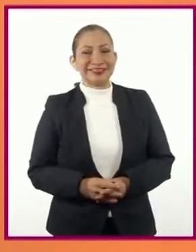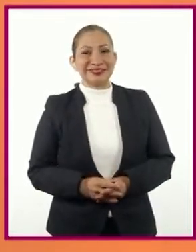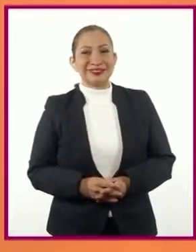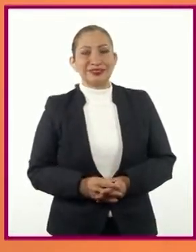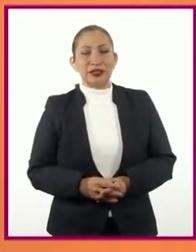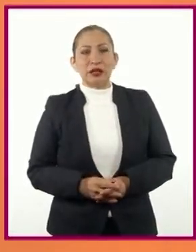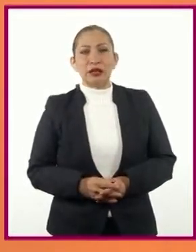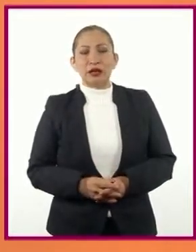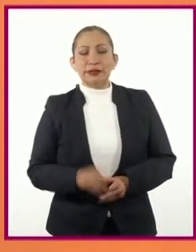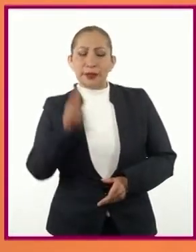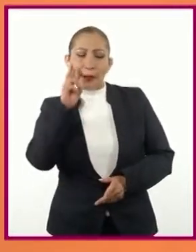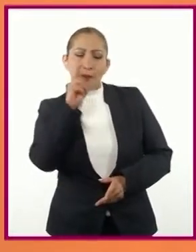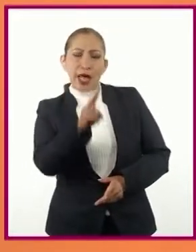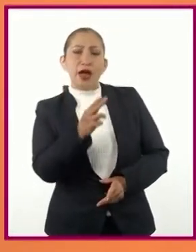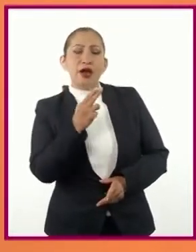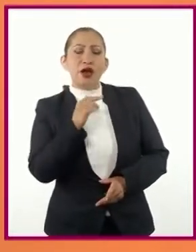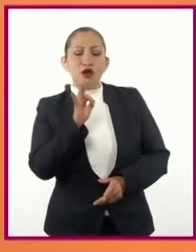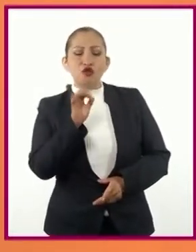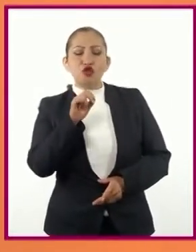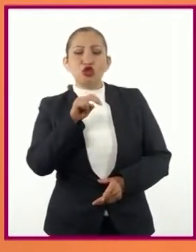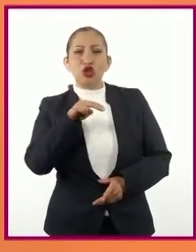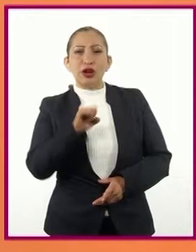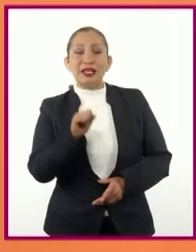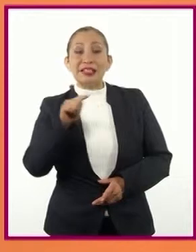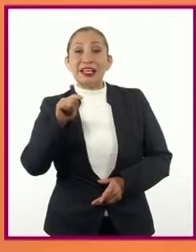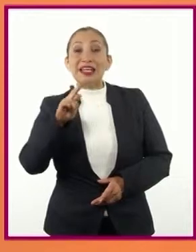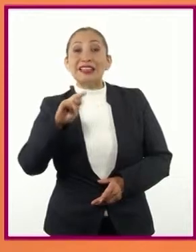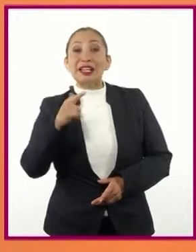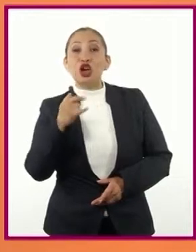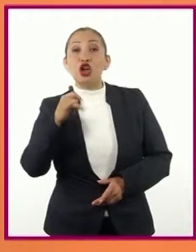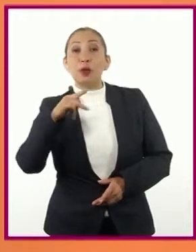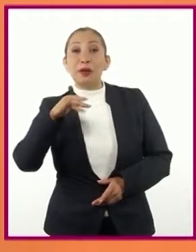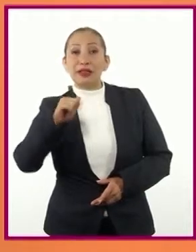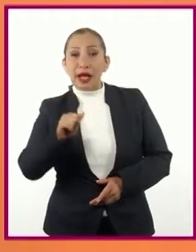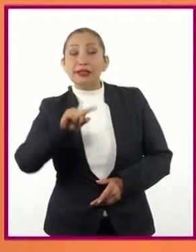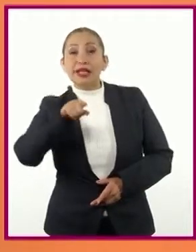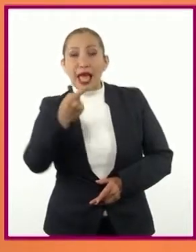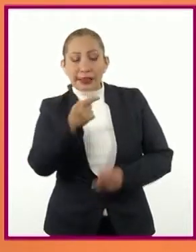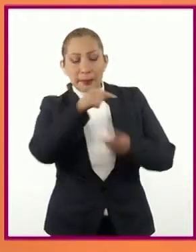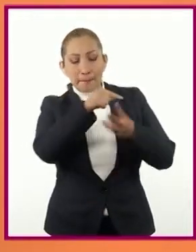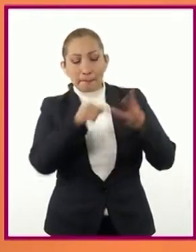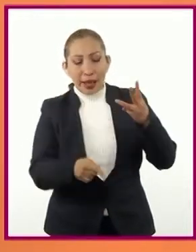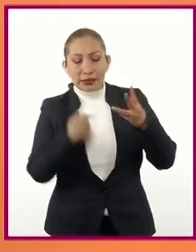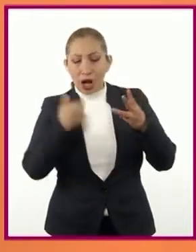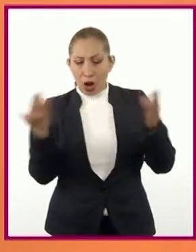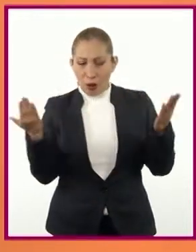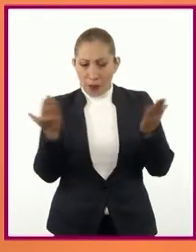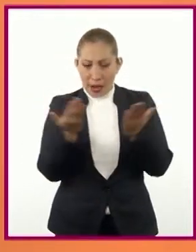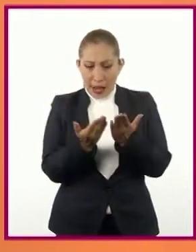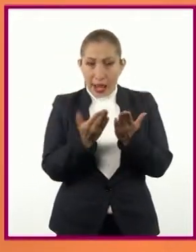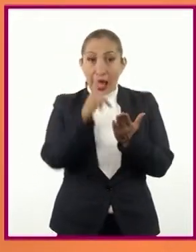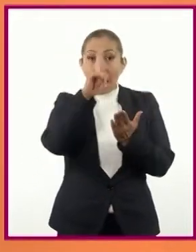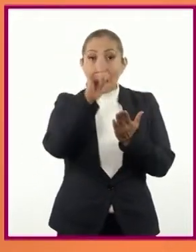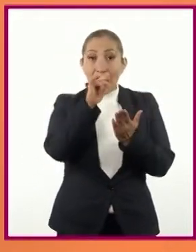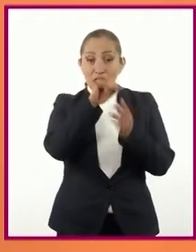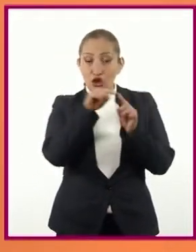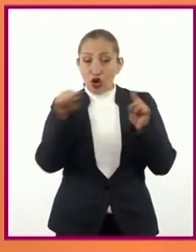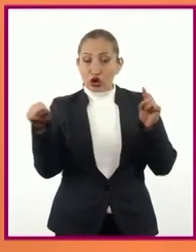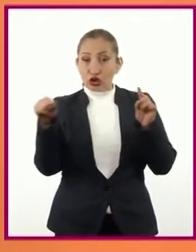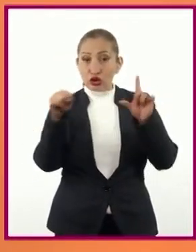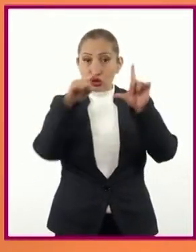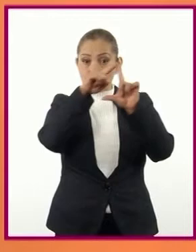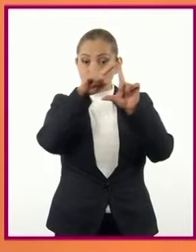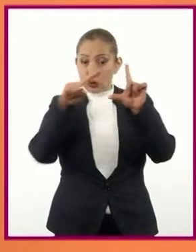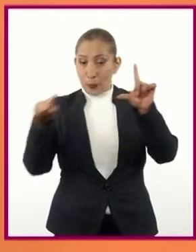Se considera que las funciones trigonométricas son razones que resultan de comparar los lados de un triángulo